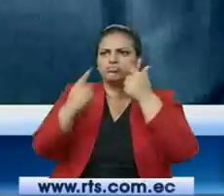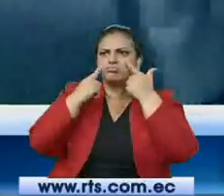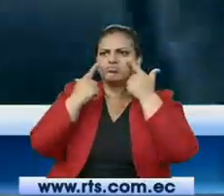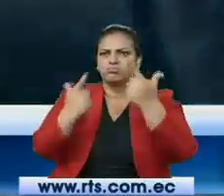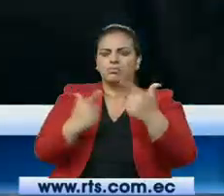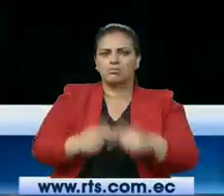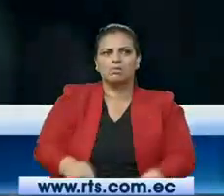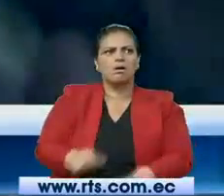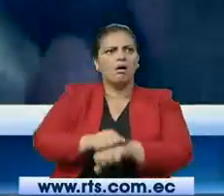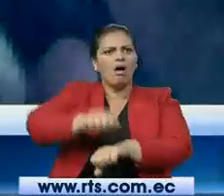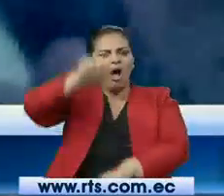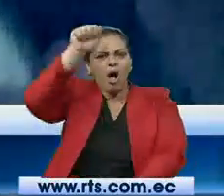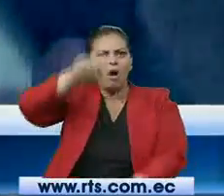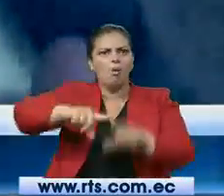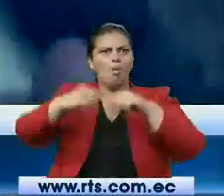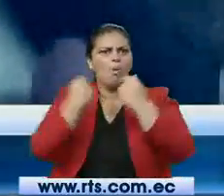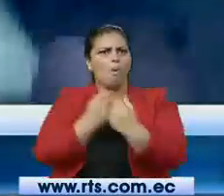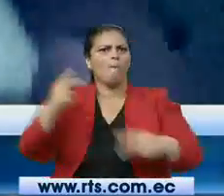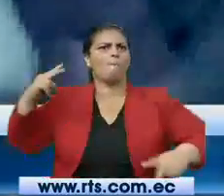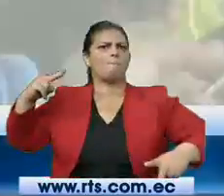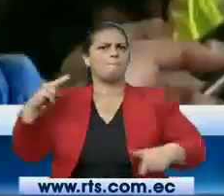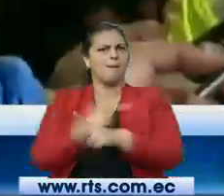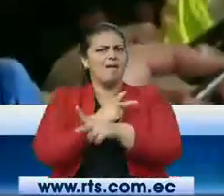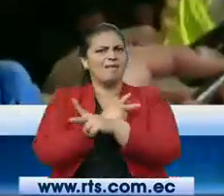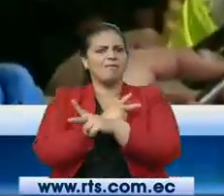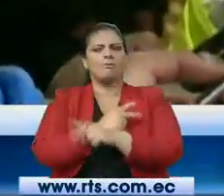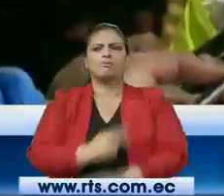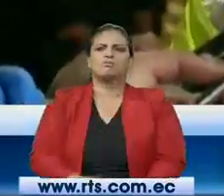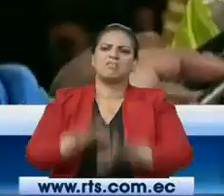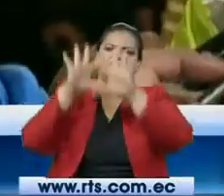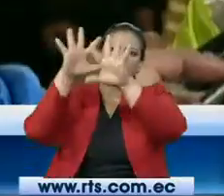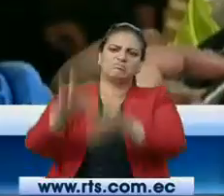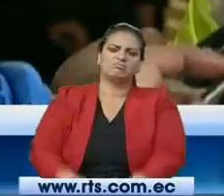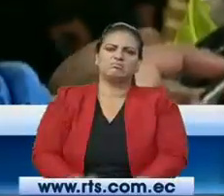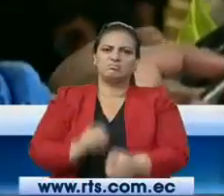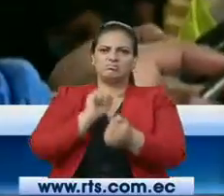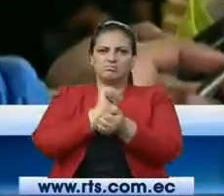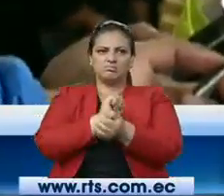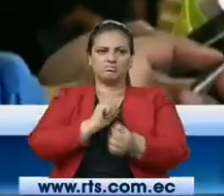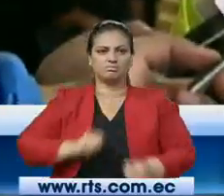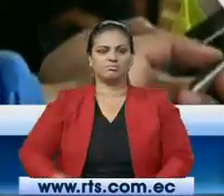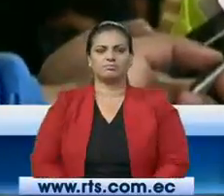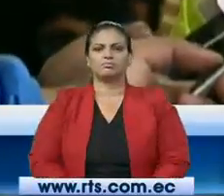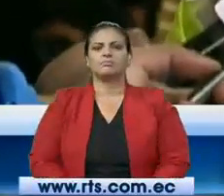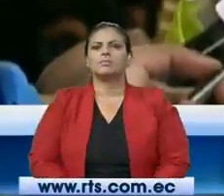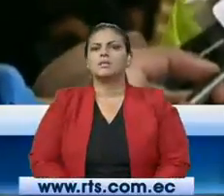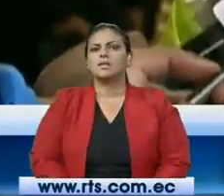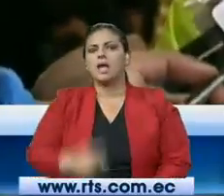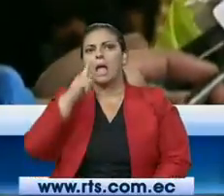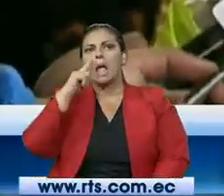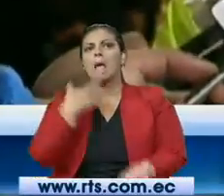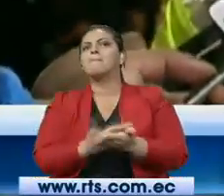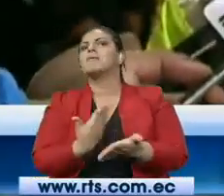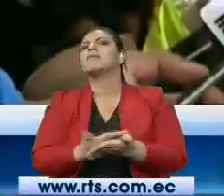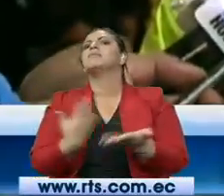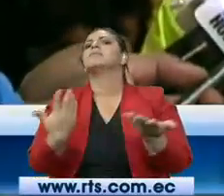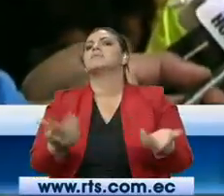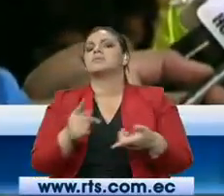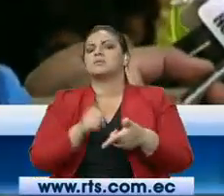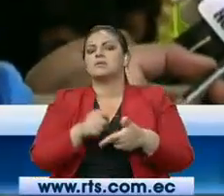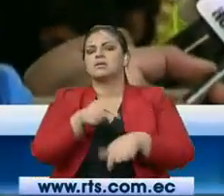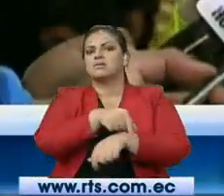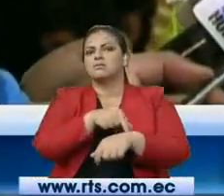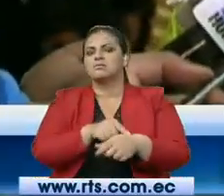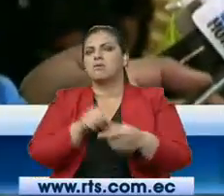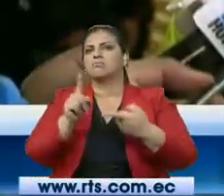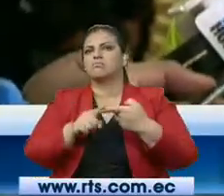en unidades económicas seleccionadas con anterioridad. Hemos encontrado celulares, relojes, computadoras, ropa de marca que no